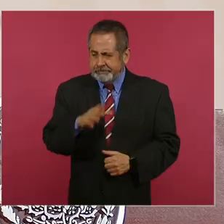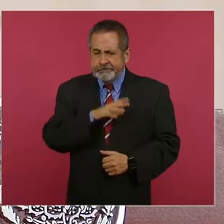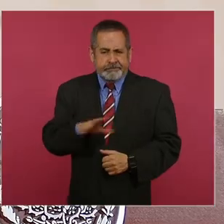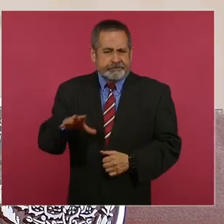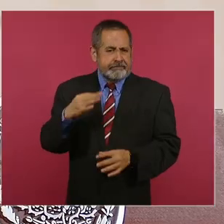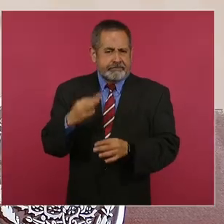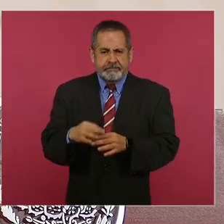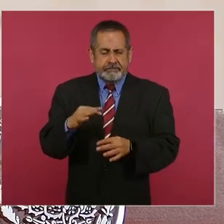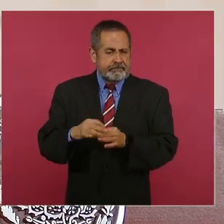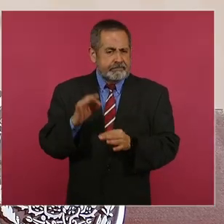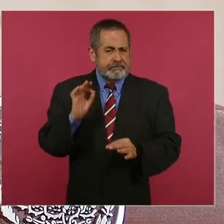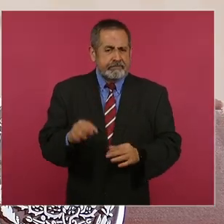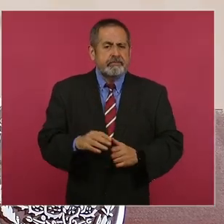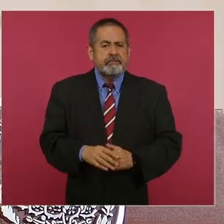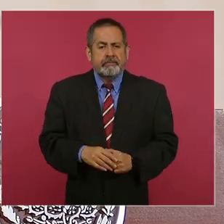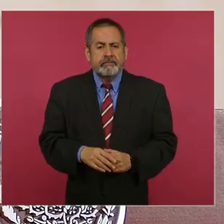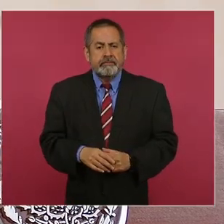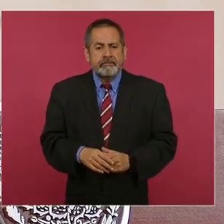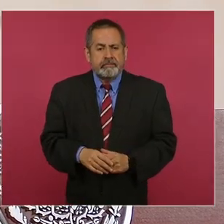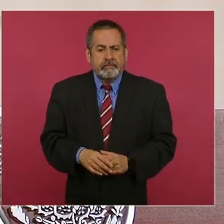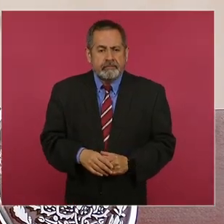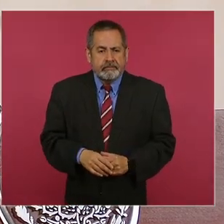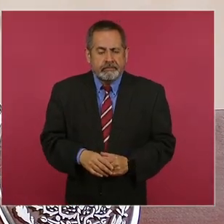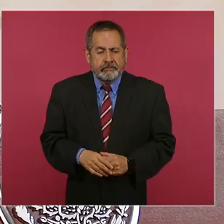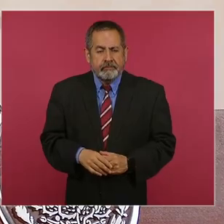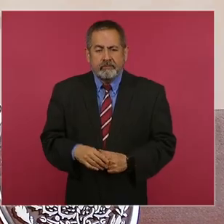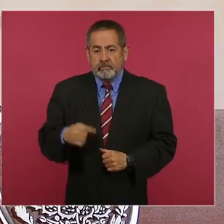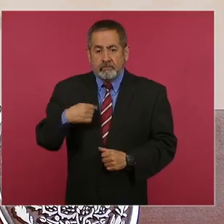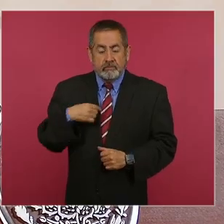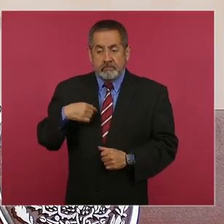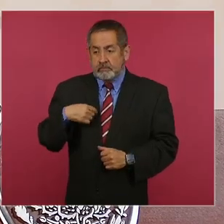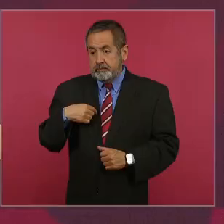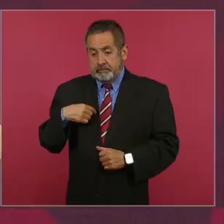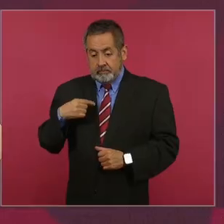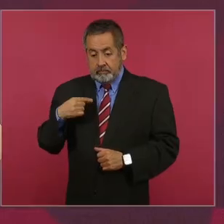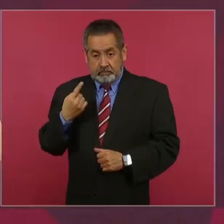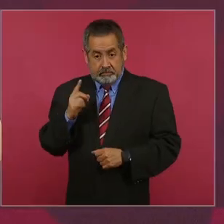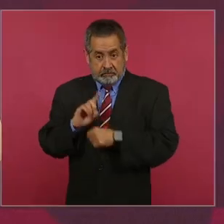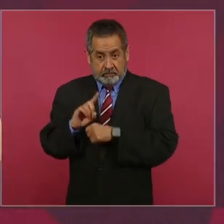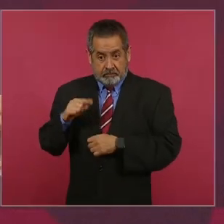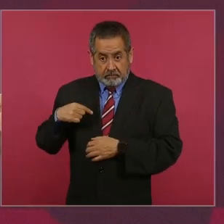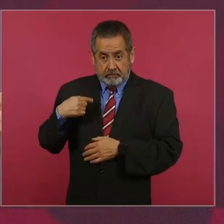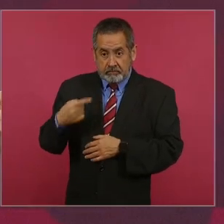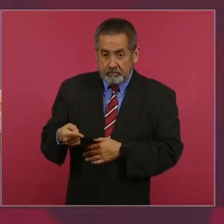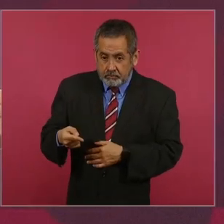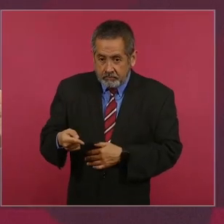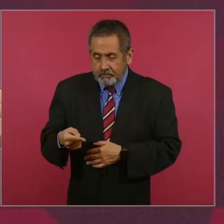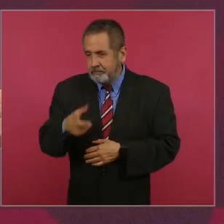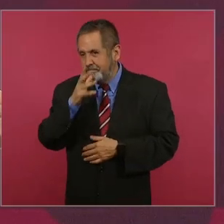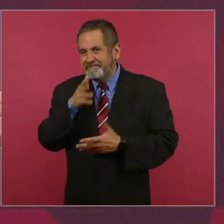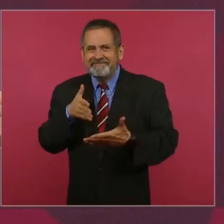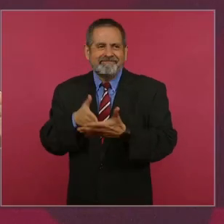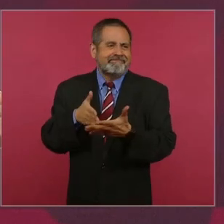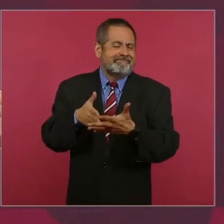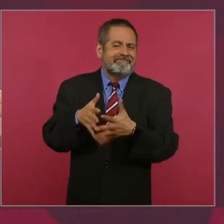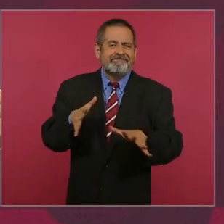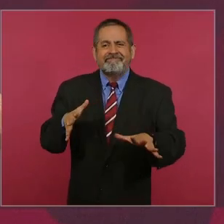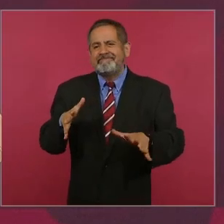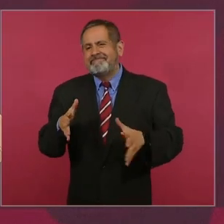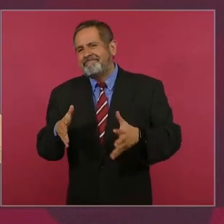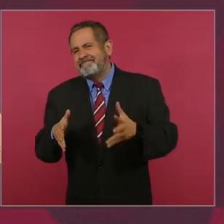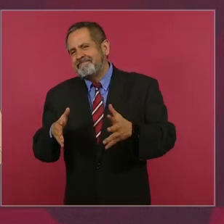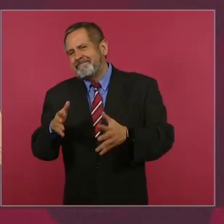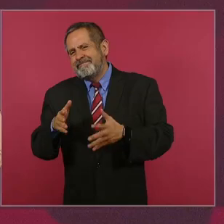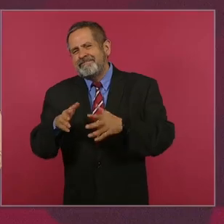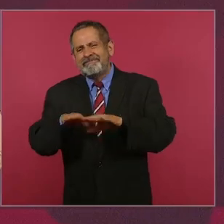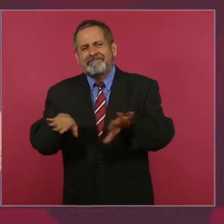cuando nosotros llegamos no se podía apenas